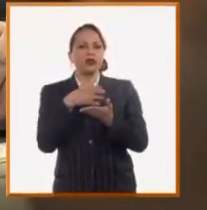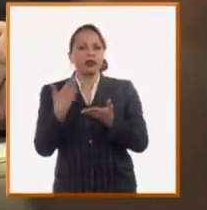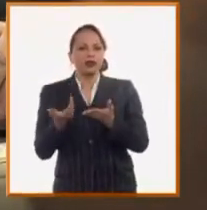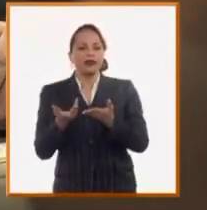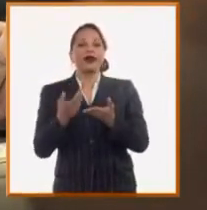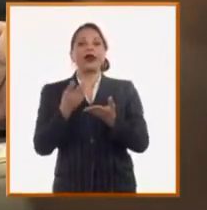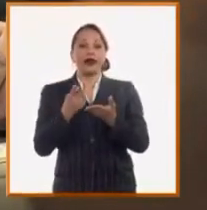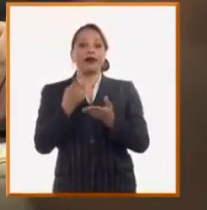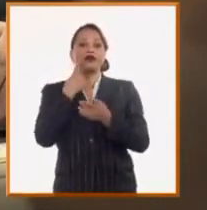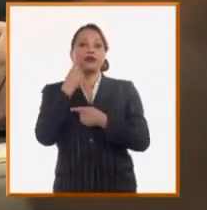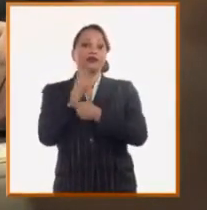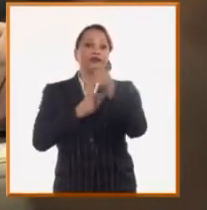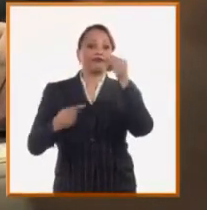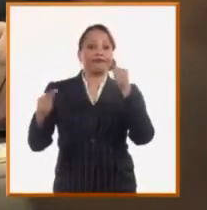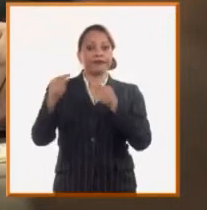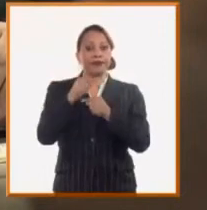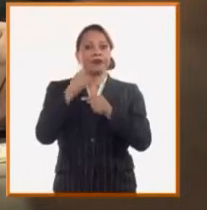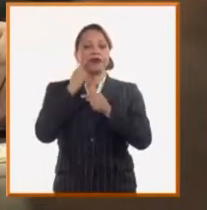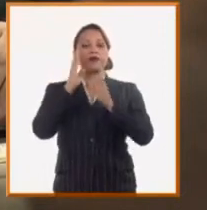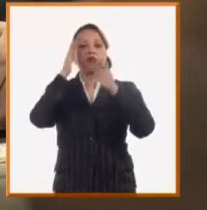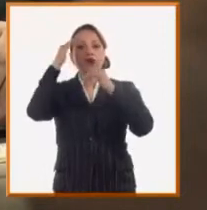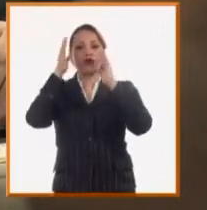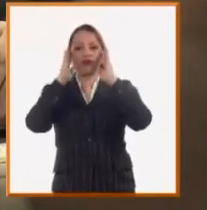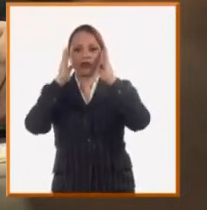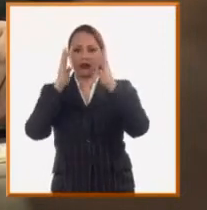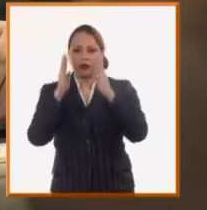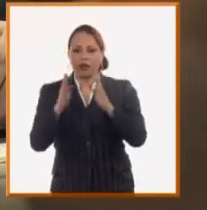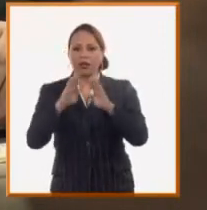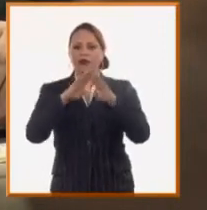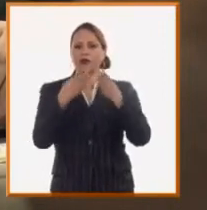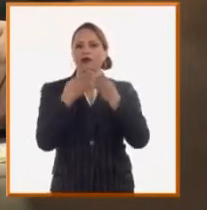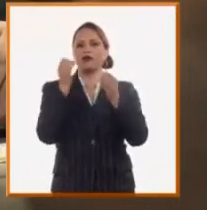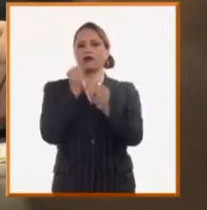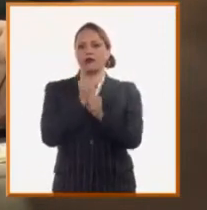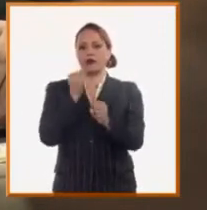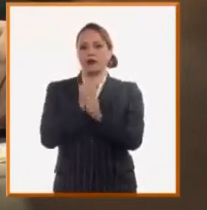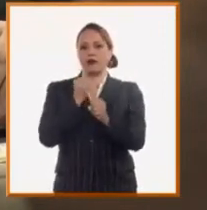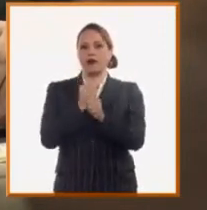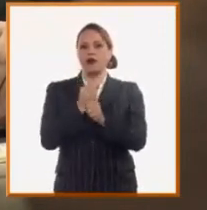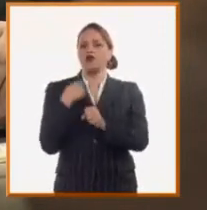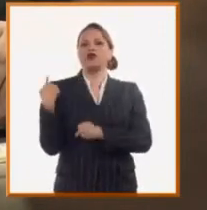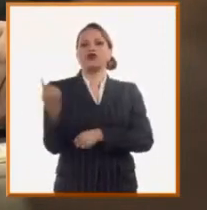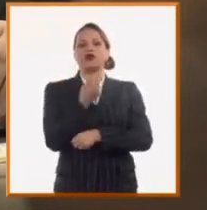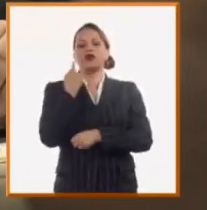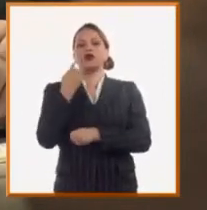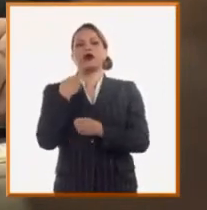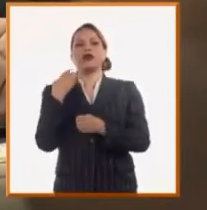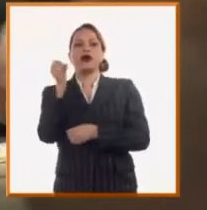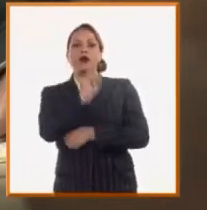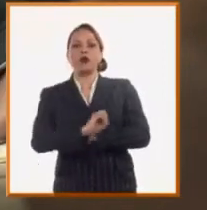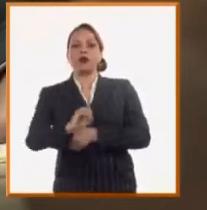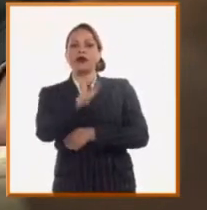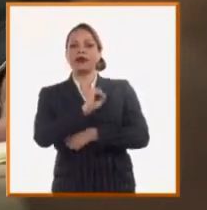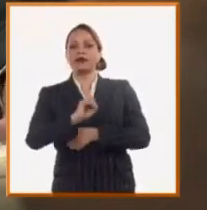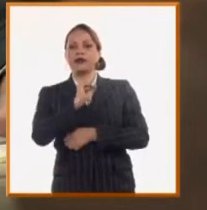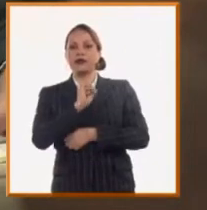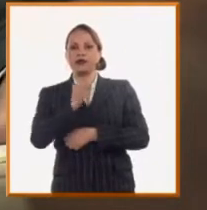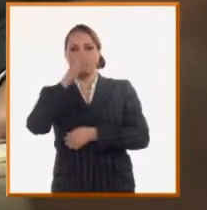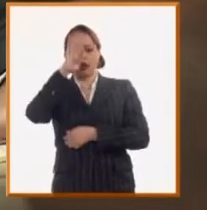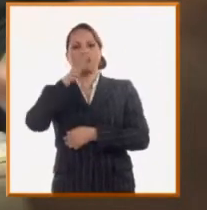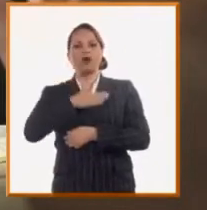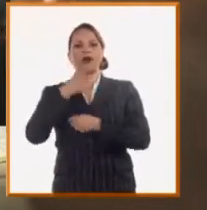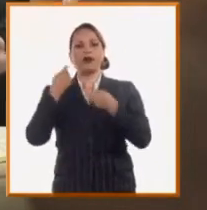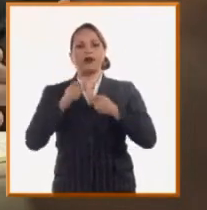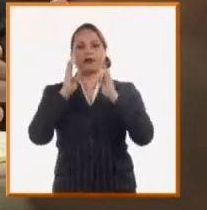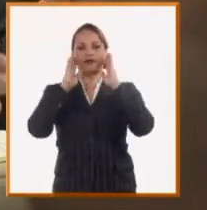dos principales esferas donde tenemos que concentrar el accionar de todas las organizaciones del